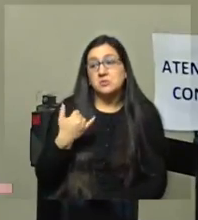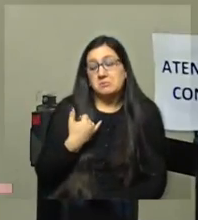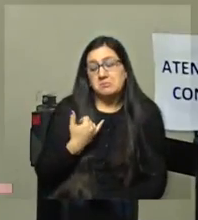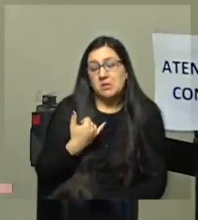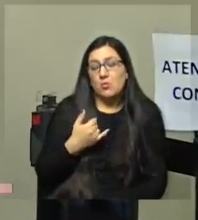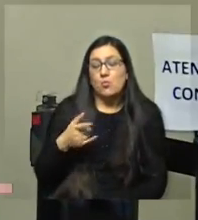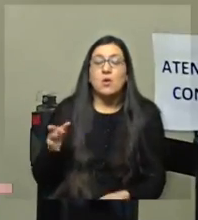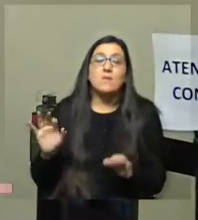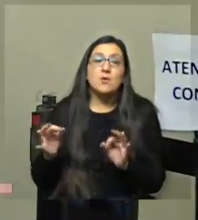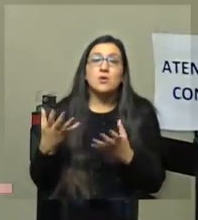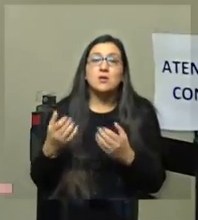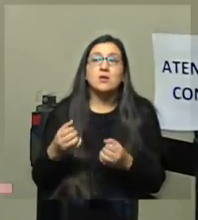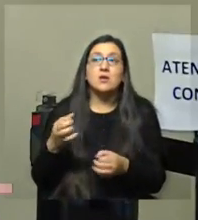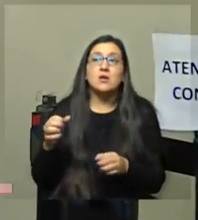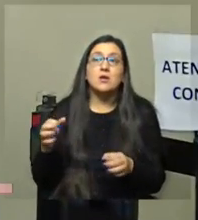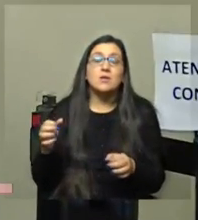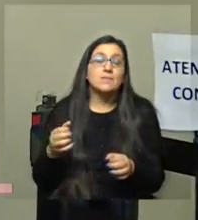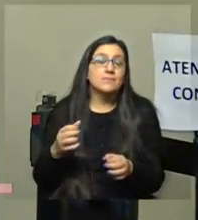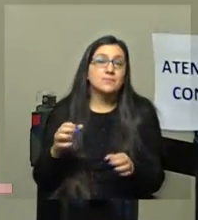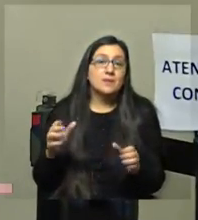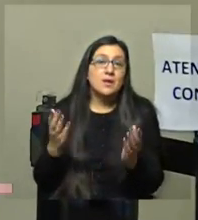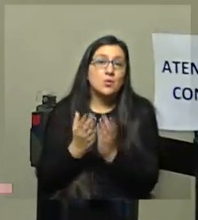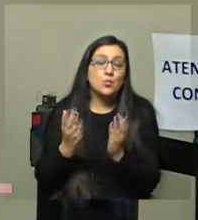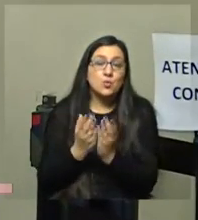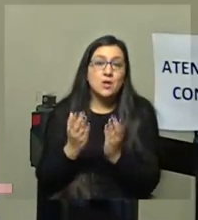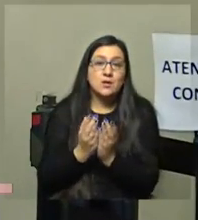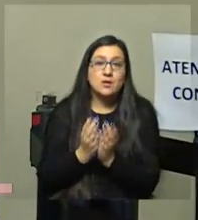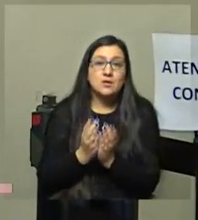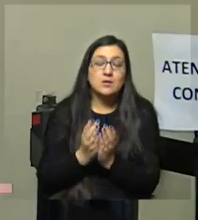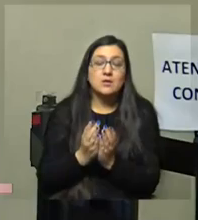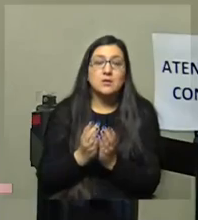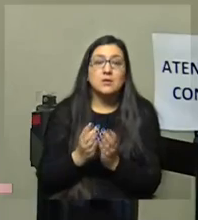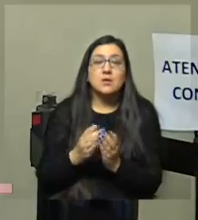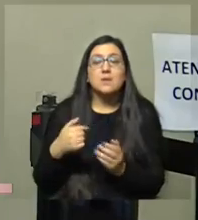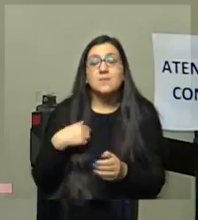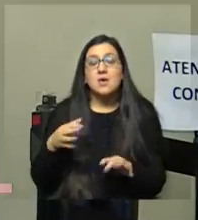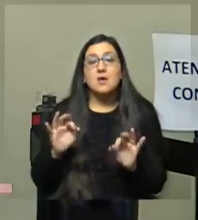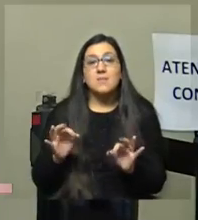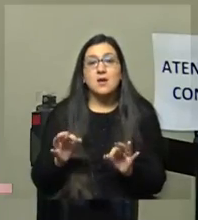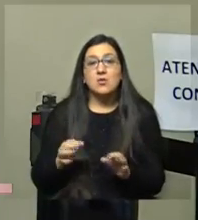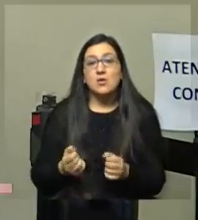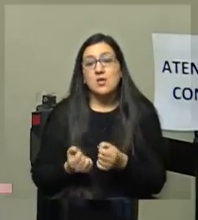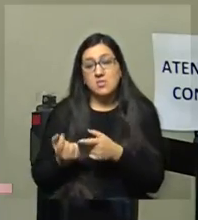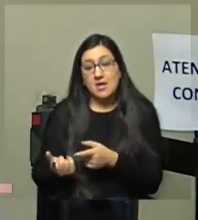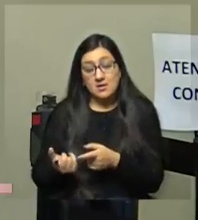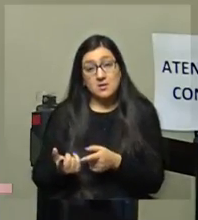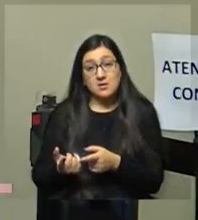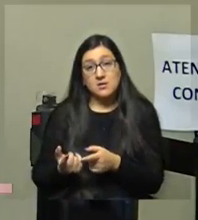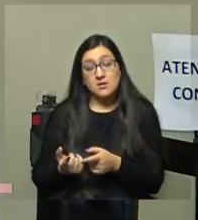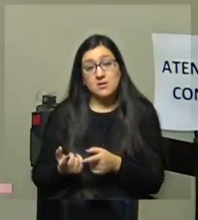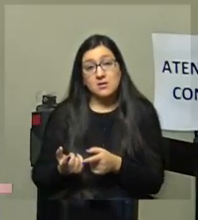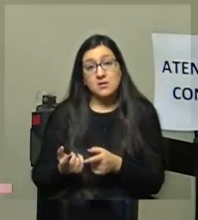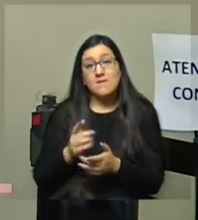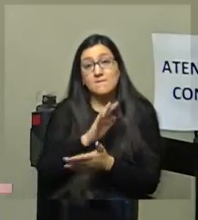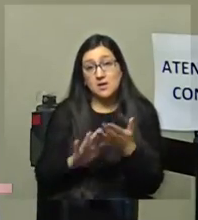estudiar ingeniería y a mí me gusta la comunicación. Yo soy el más grande, a mí ya me dieron la beca. ¿A mi hermano se le otorga la beca en ese caso? ¿Tiene